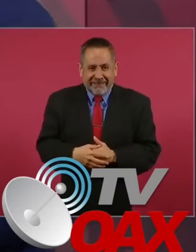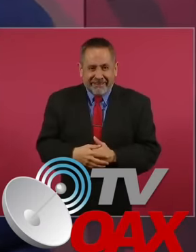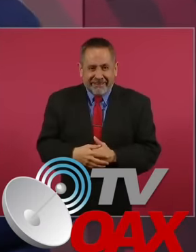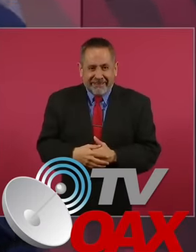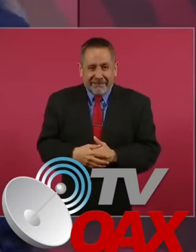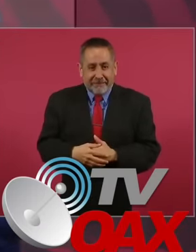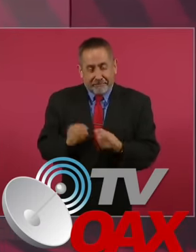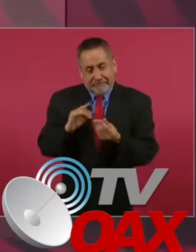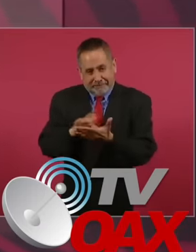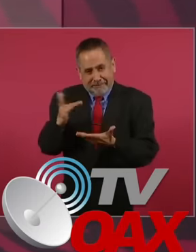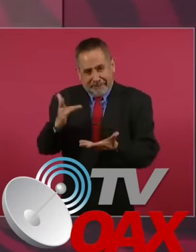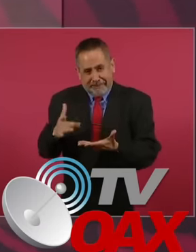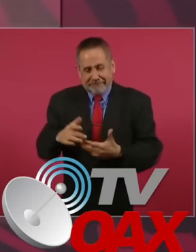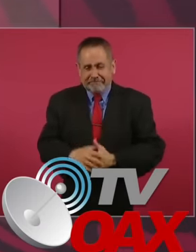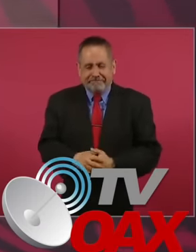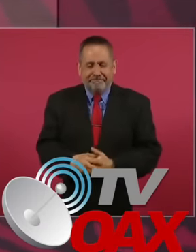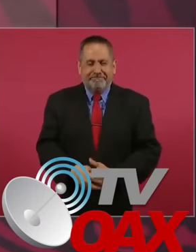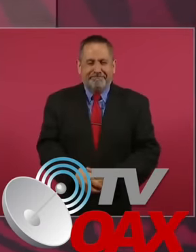Gracias, presidente.